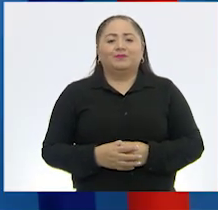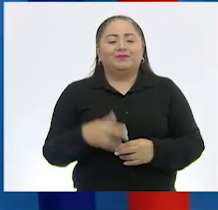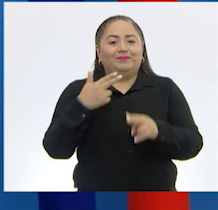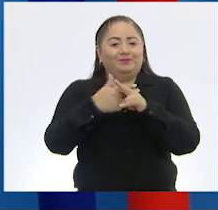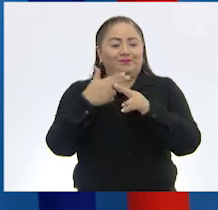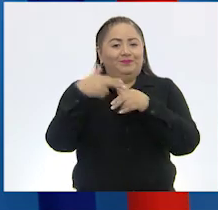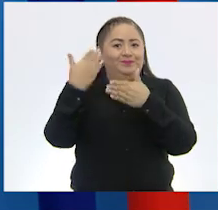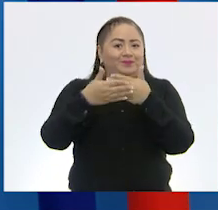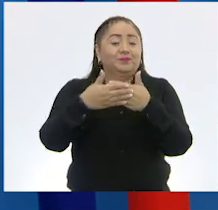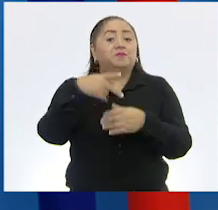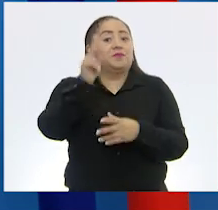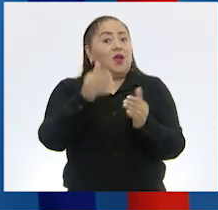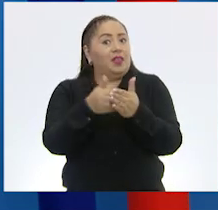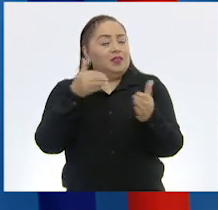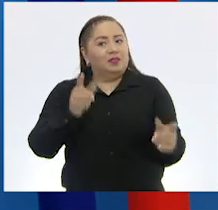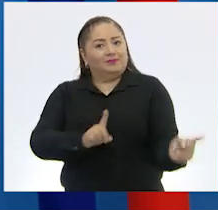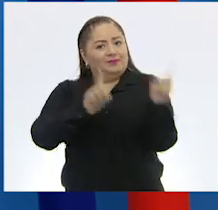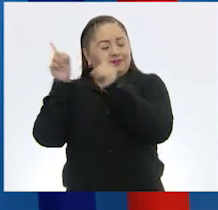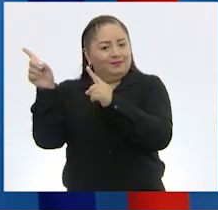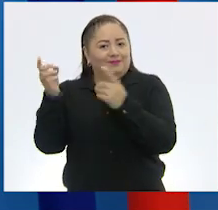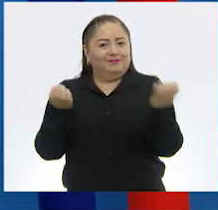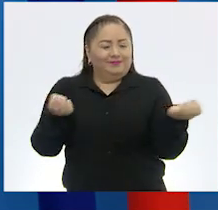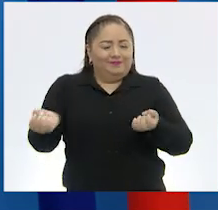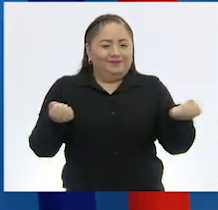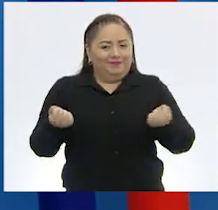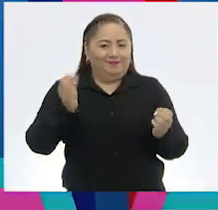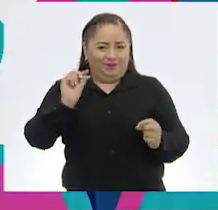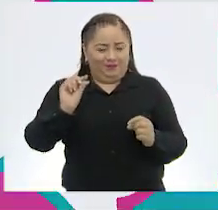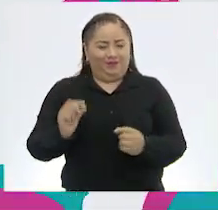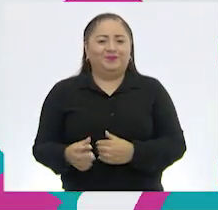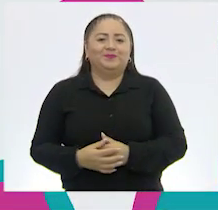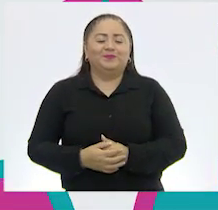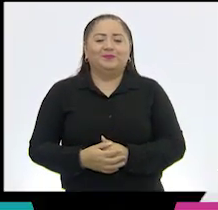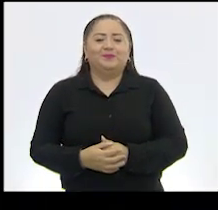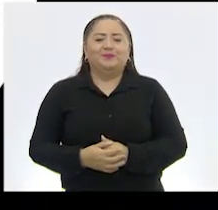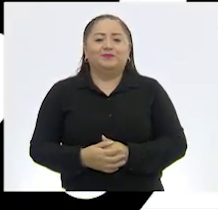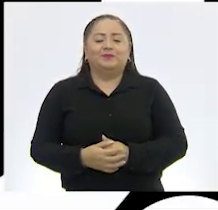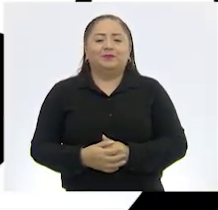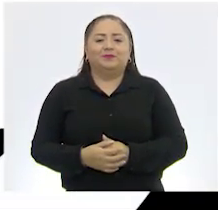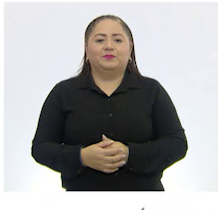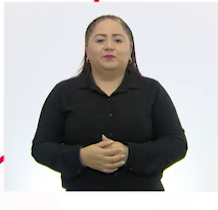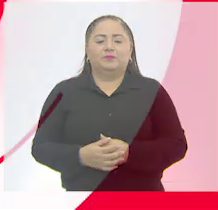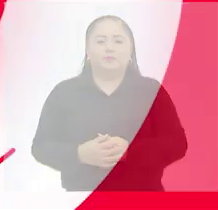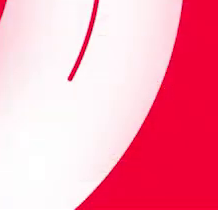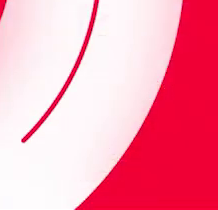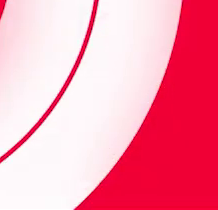Hasta la próxima. Pero antes, a moverse un poco.